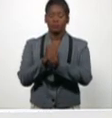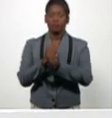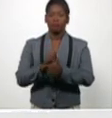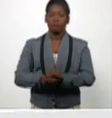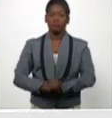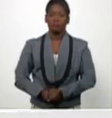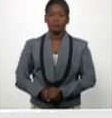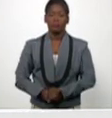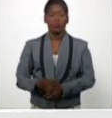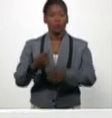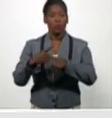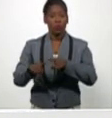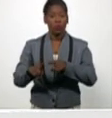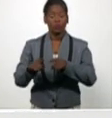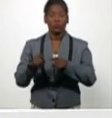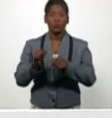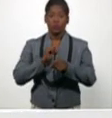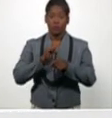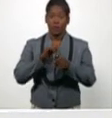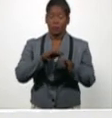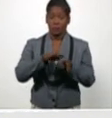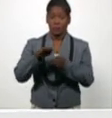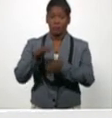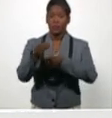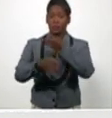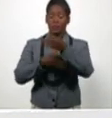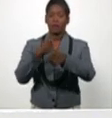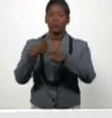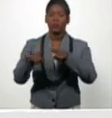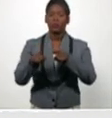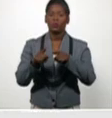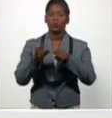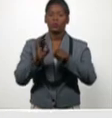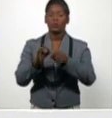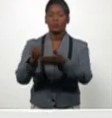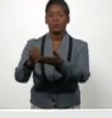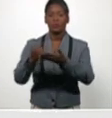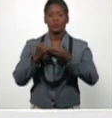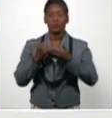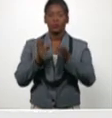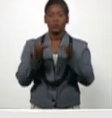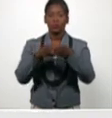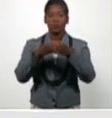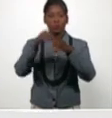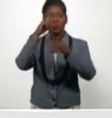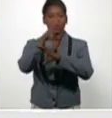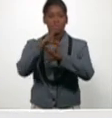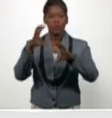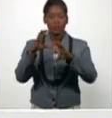gráfico que elaboró el equipo de científicos que trabajan